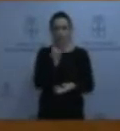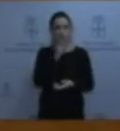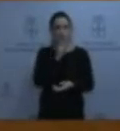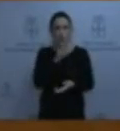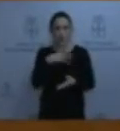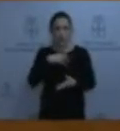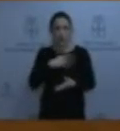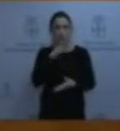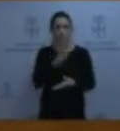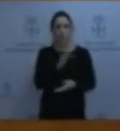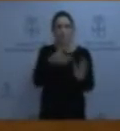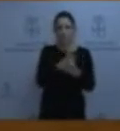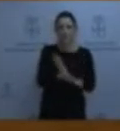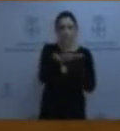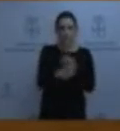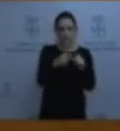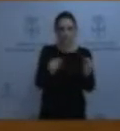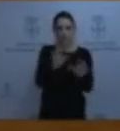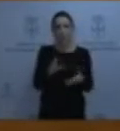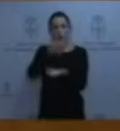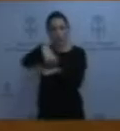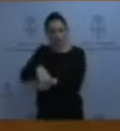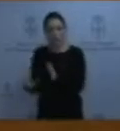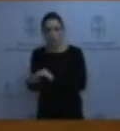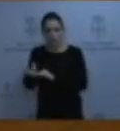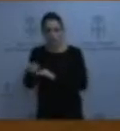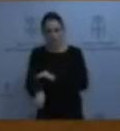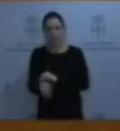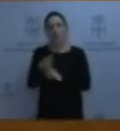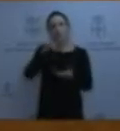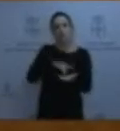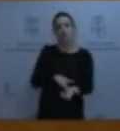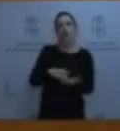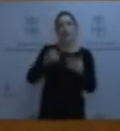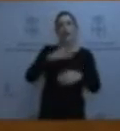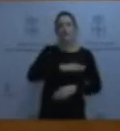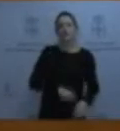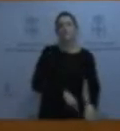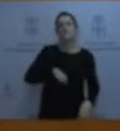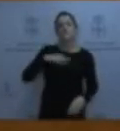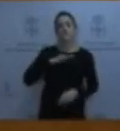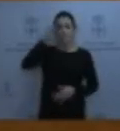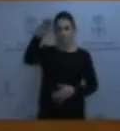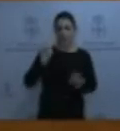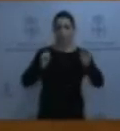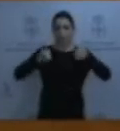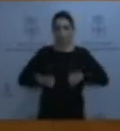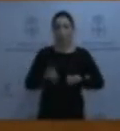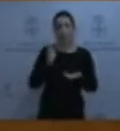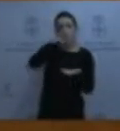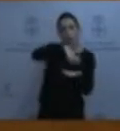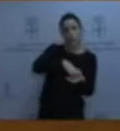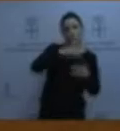pero tampoco sin nuestra industria. Cuando el régimen franquista llegó a Avilés con cristalería española y en Sidesa, no solo trajo vidrio y